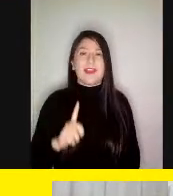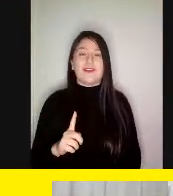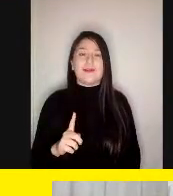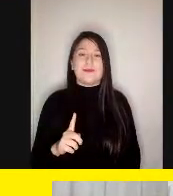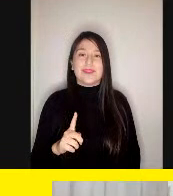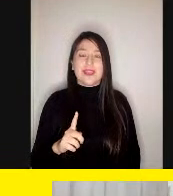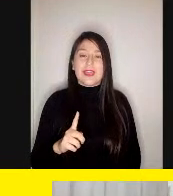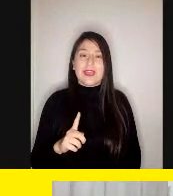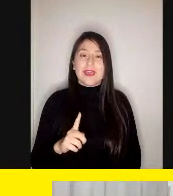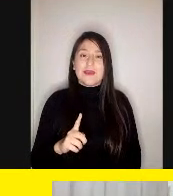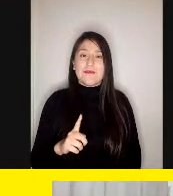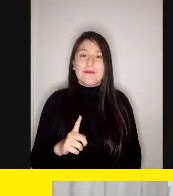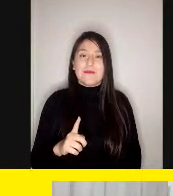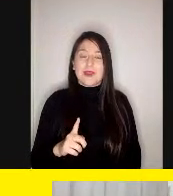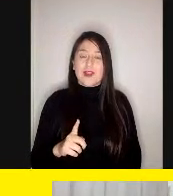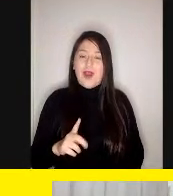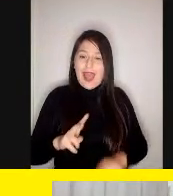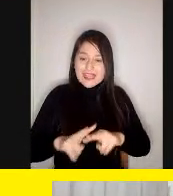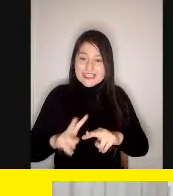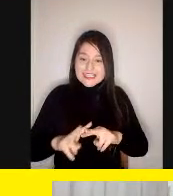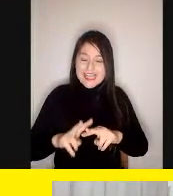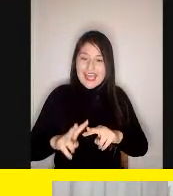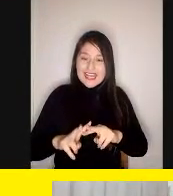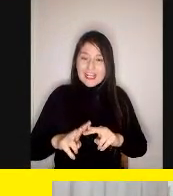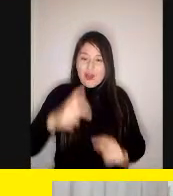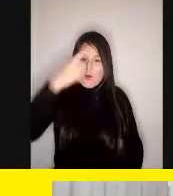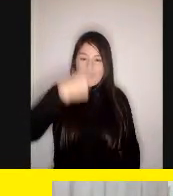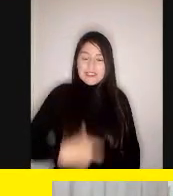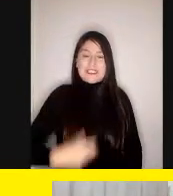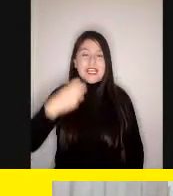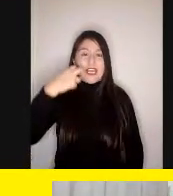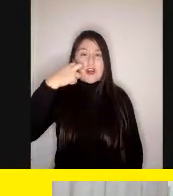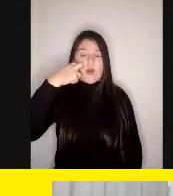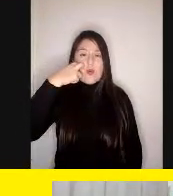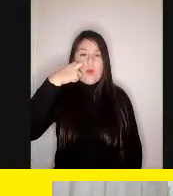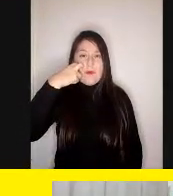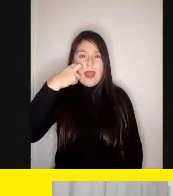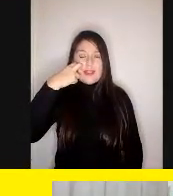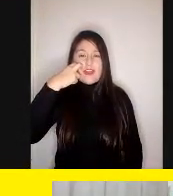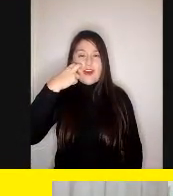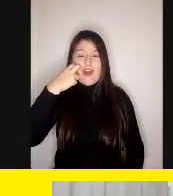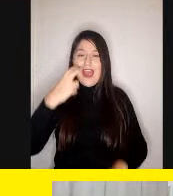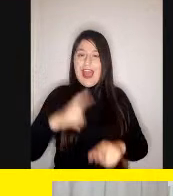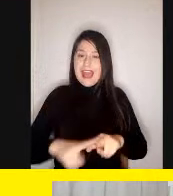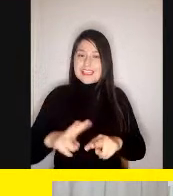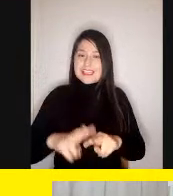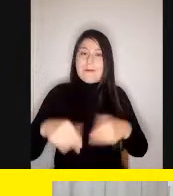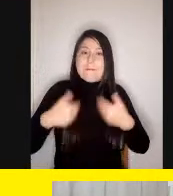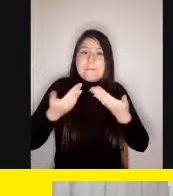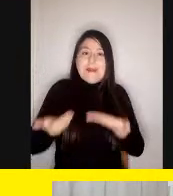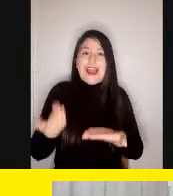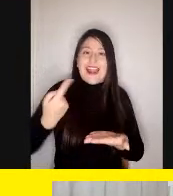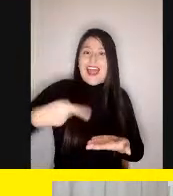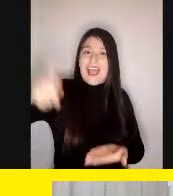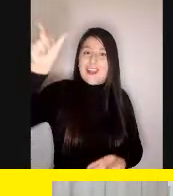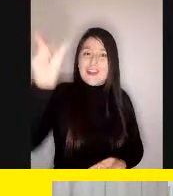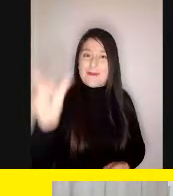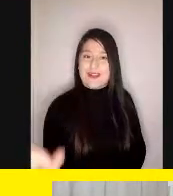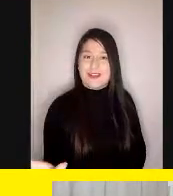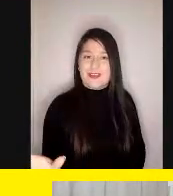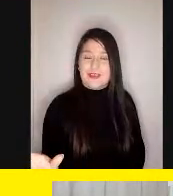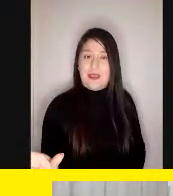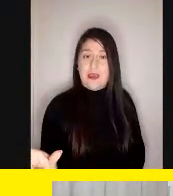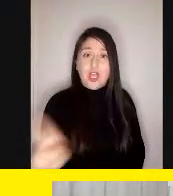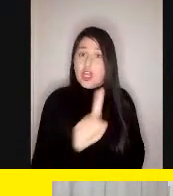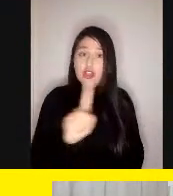actuar como ser humano, actuar en comunidad, es actuar por el otro, sin que necesariamente lo conozcas. ¿Qué es lo que ha pasado